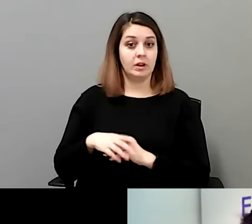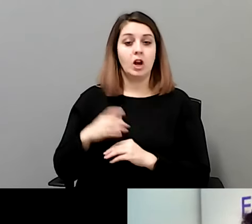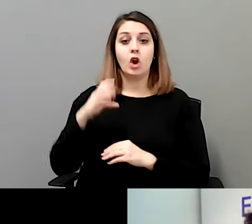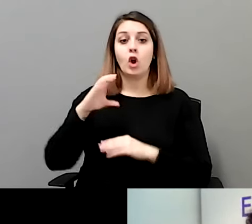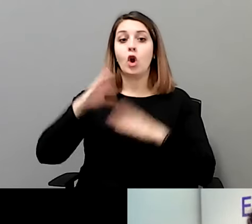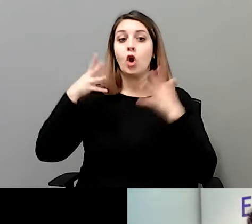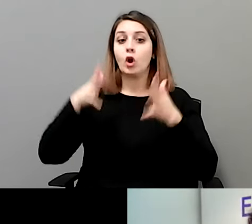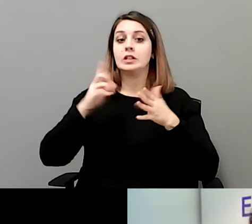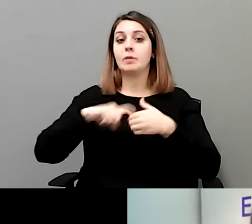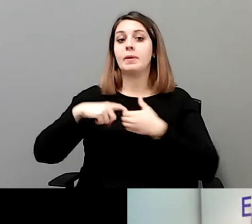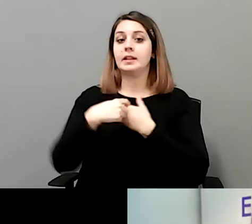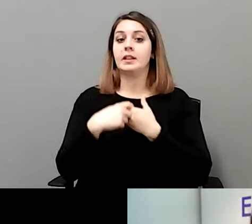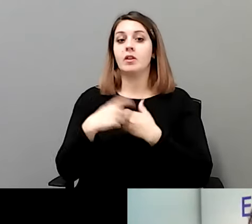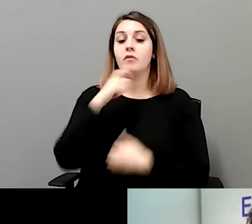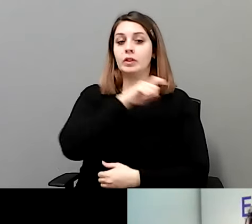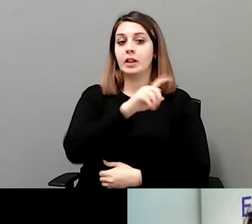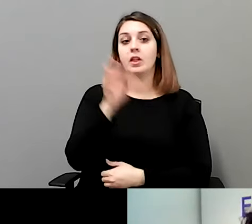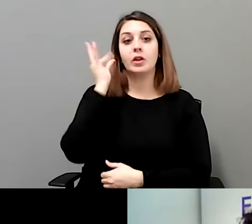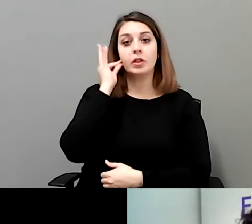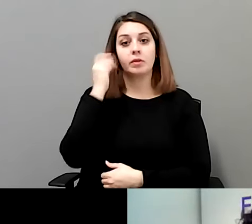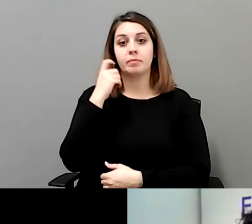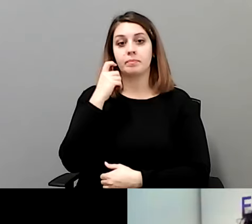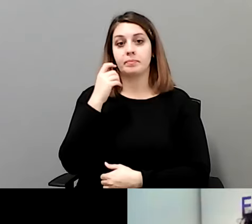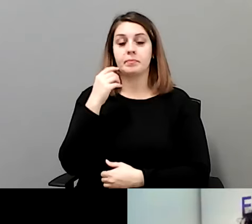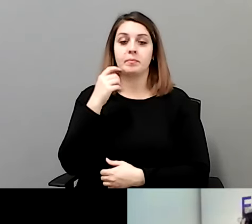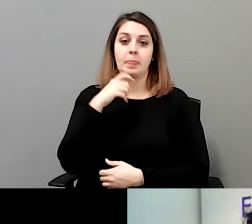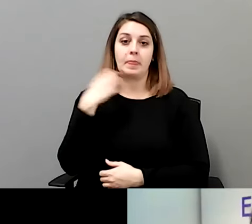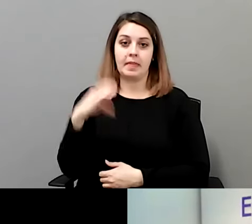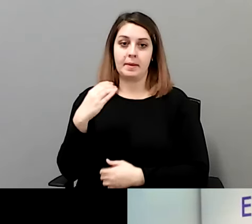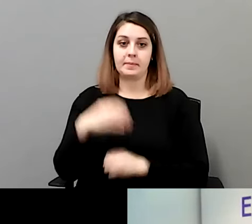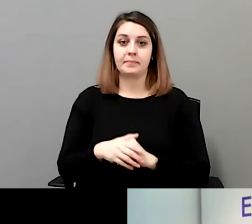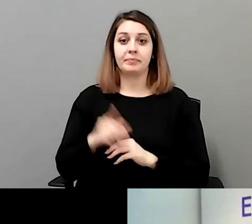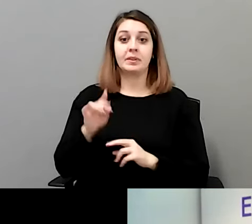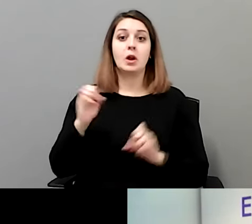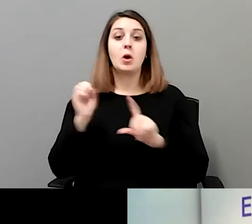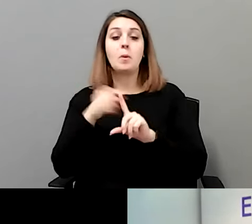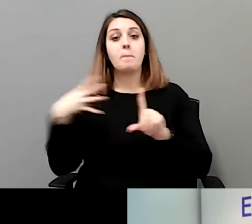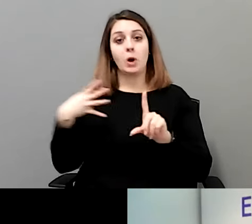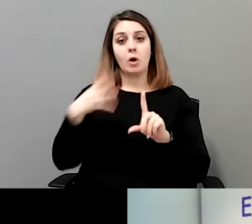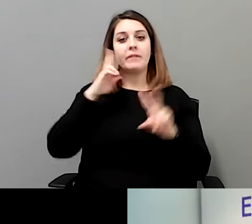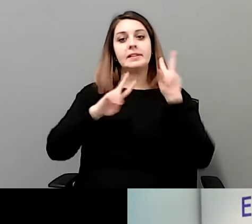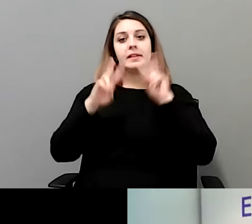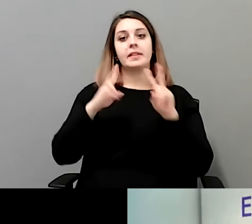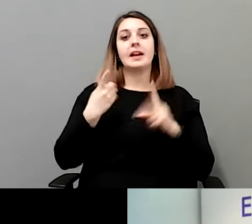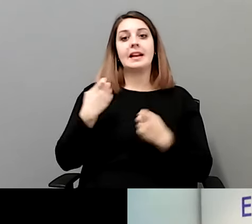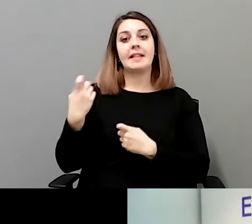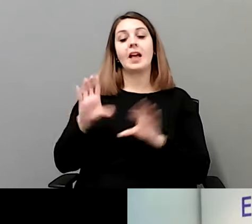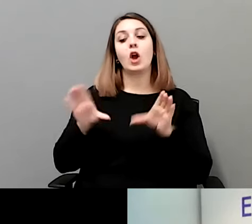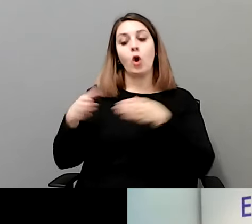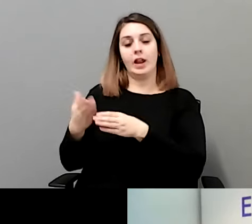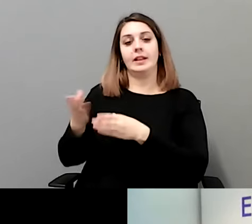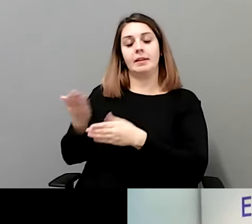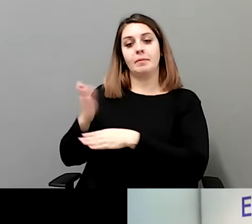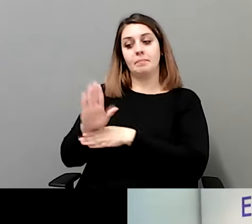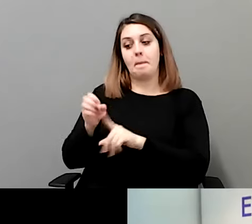Esta activista cuenta con un blog personal de visibilización de las necesidades del colectivo en